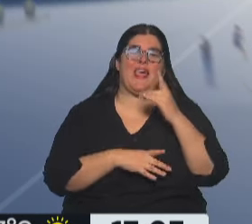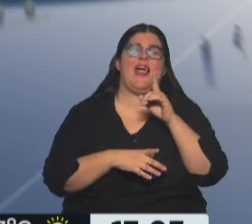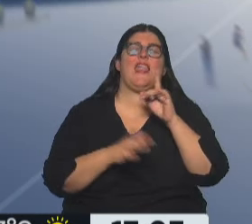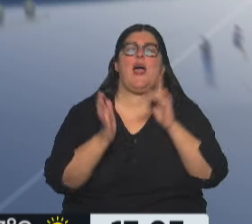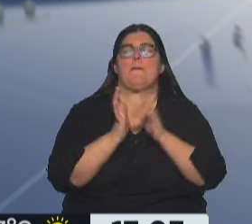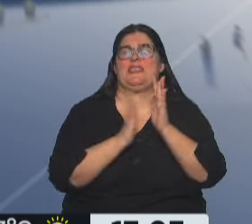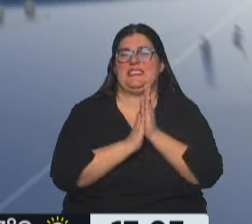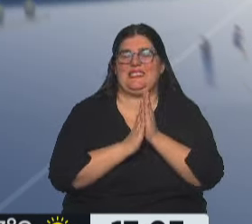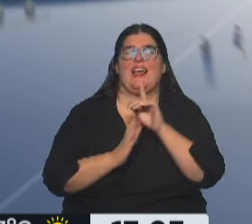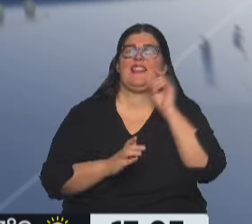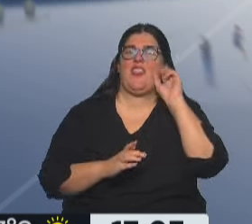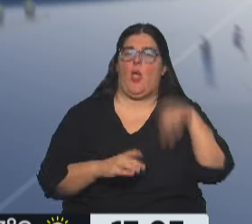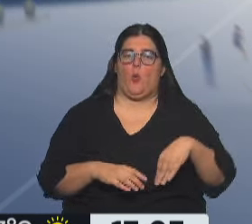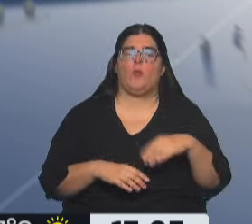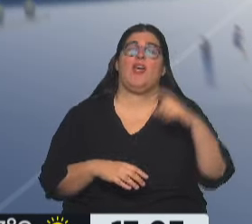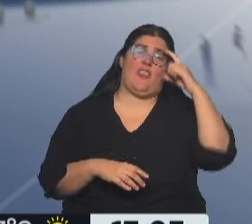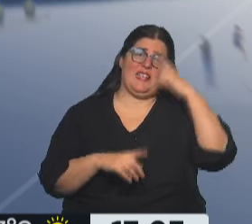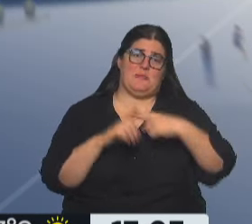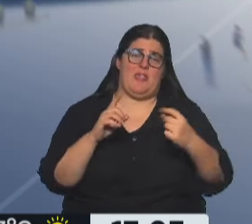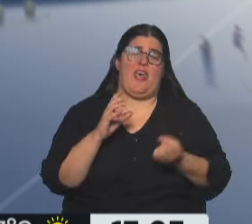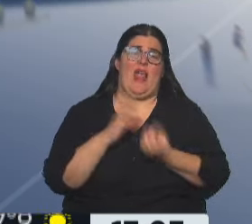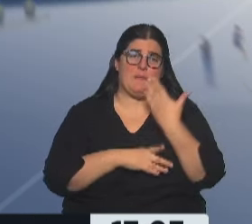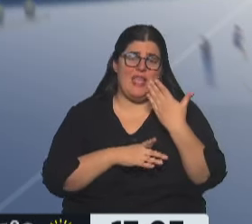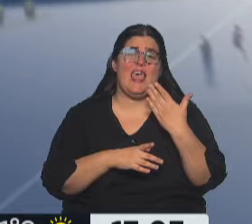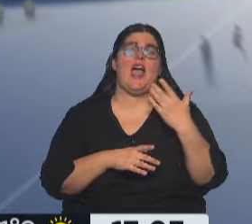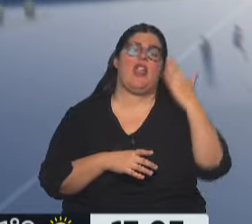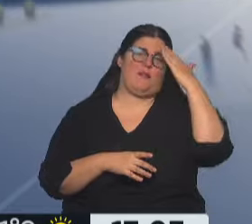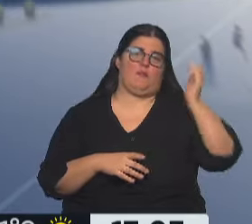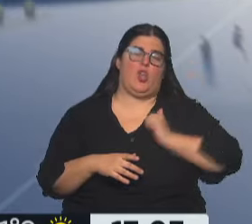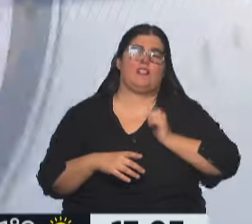desfile de las Fuerzas Armadas y también de Seguridad.